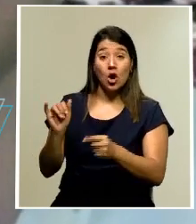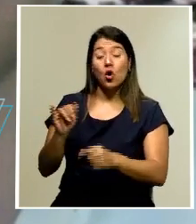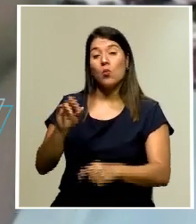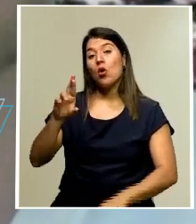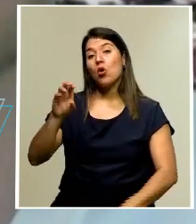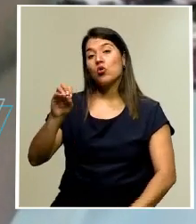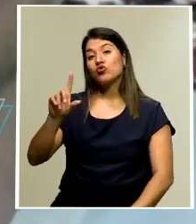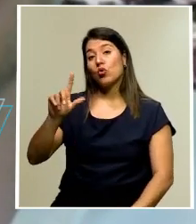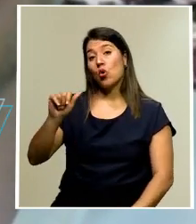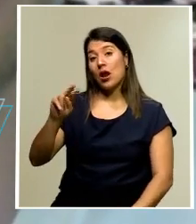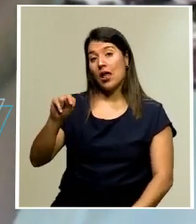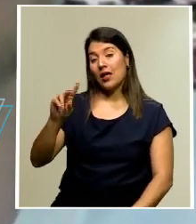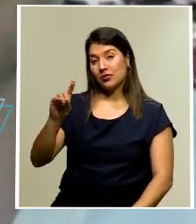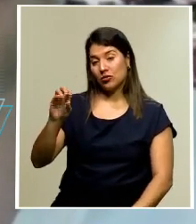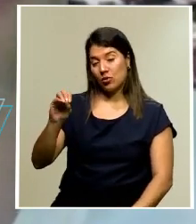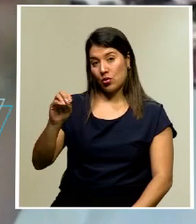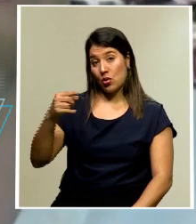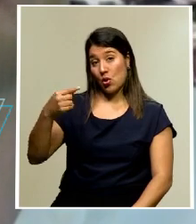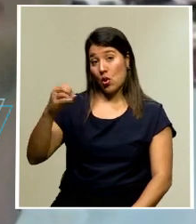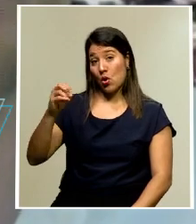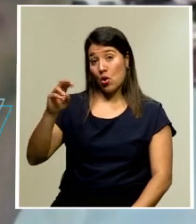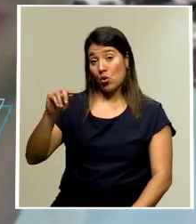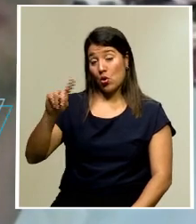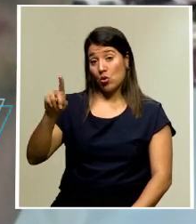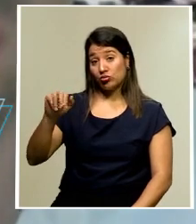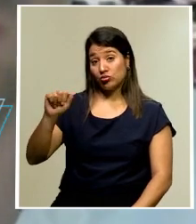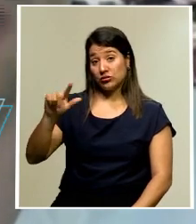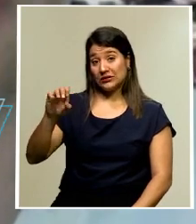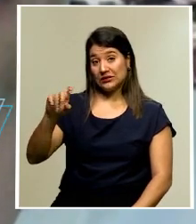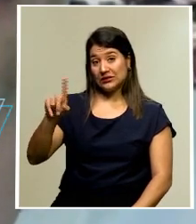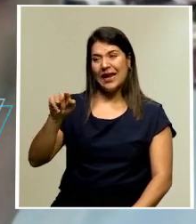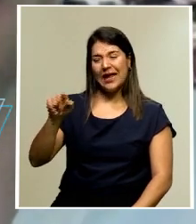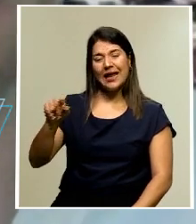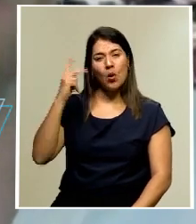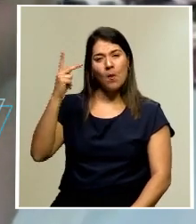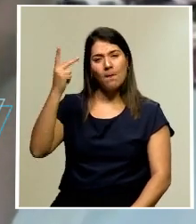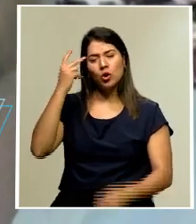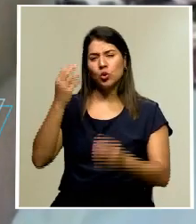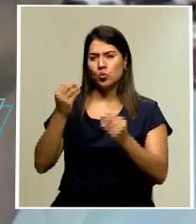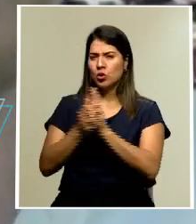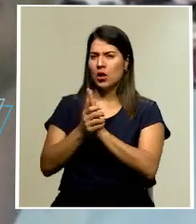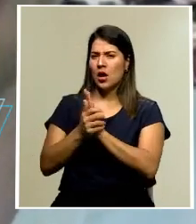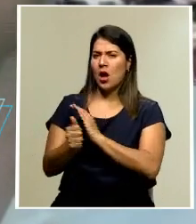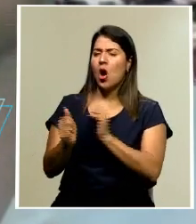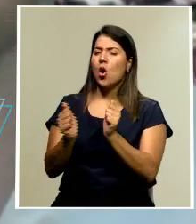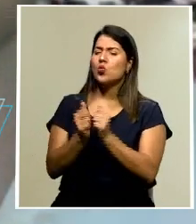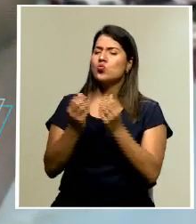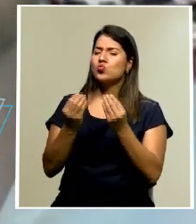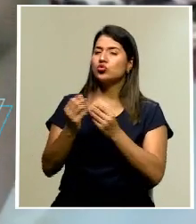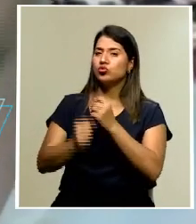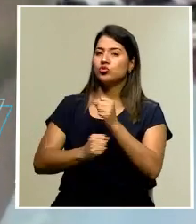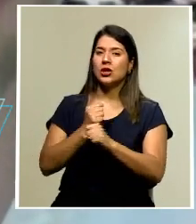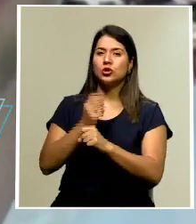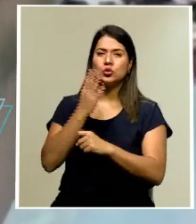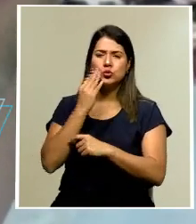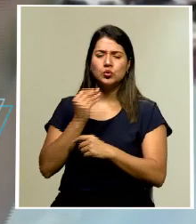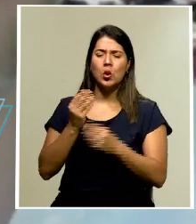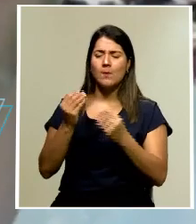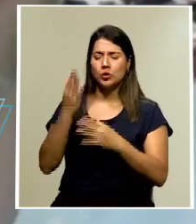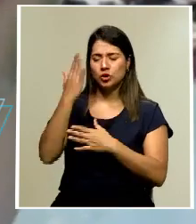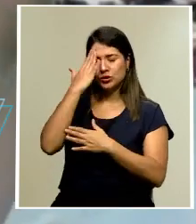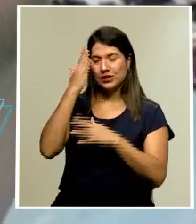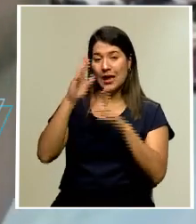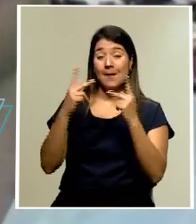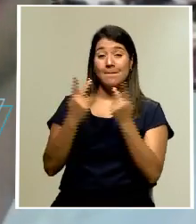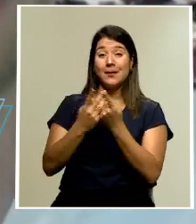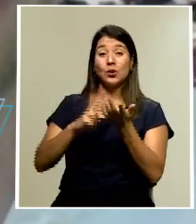González, ¿verdad? Una persona, un político muy, muy hábil, con muchos años de trayectoria, con mucho conocimiento del Partido de